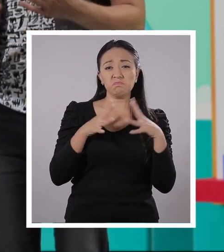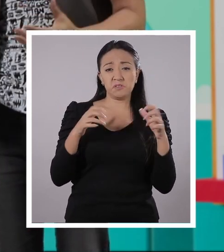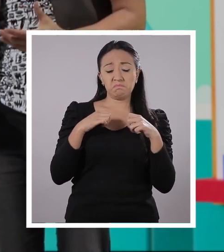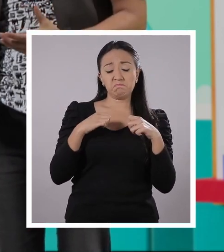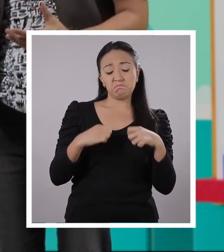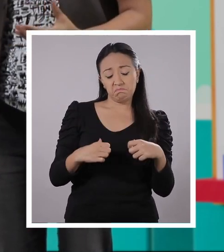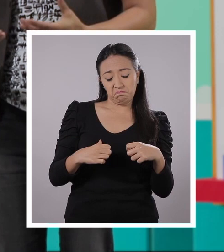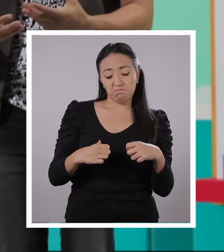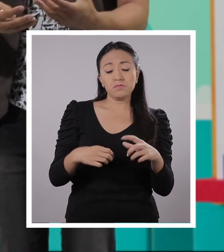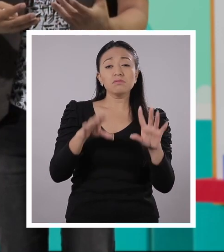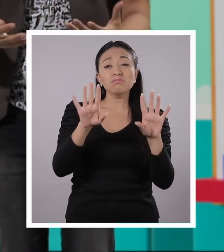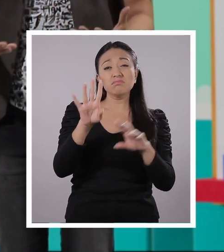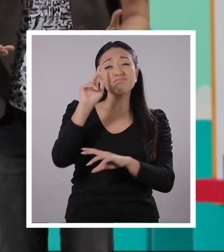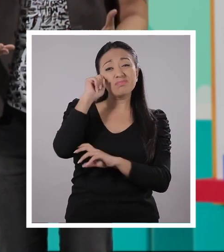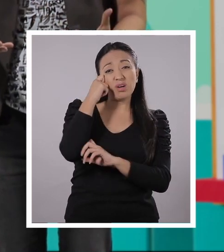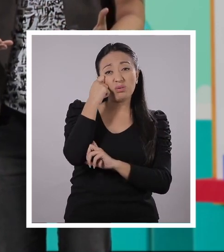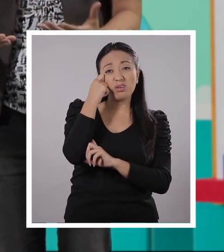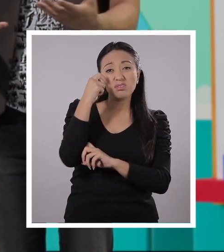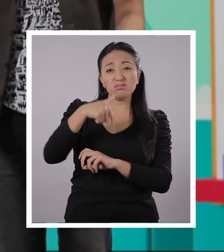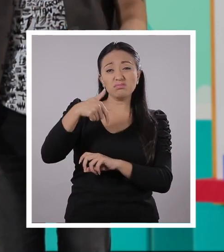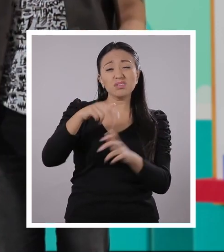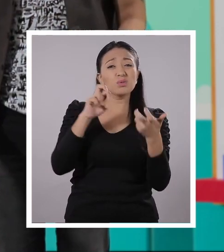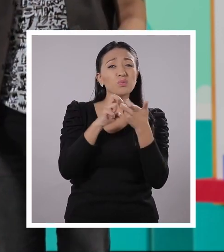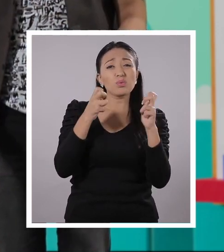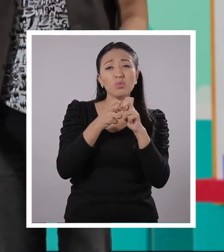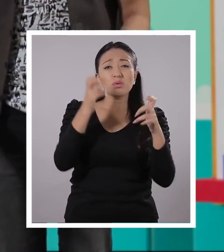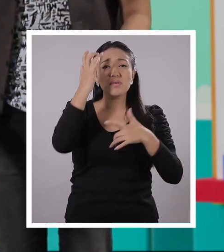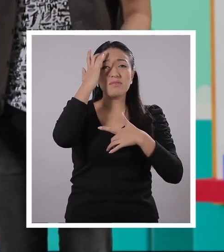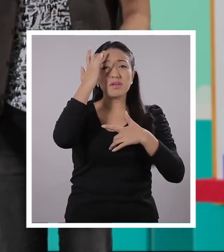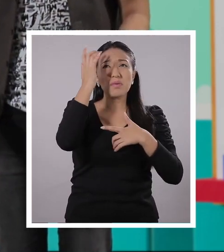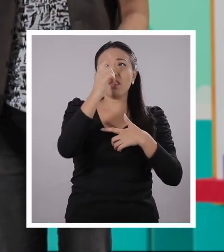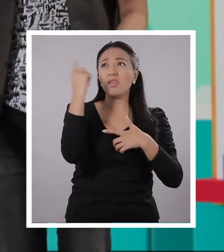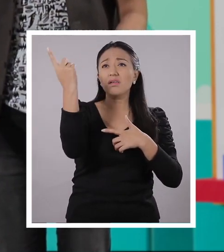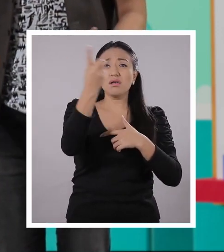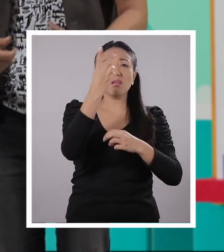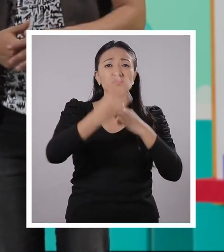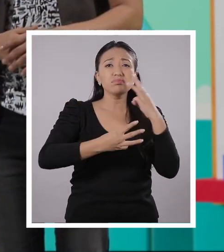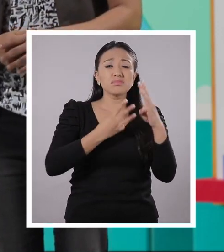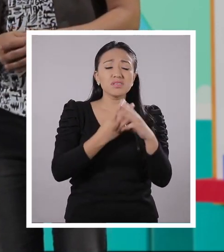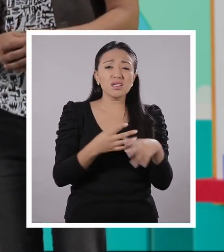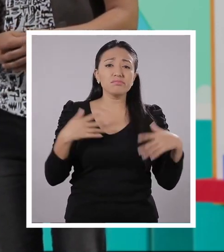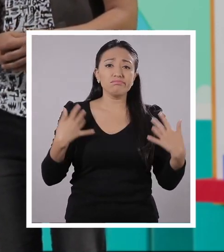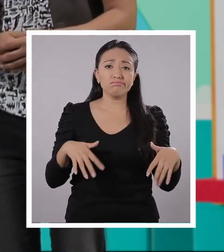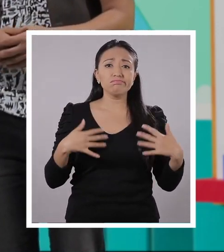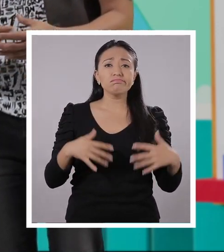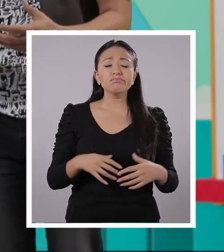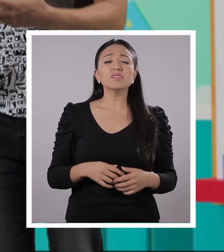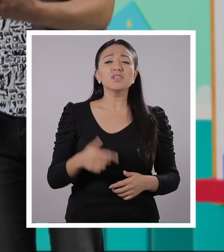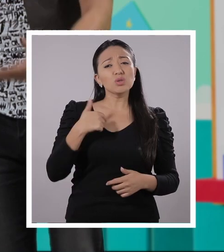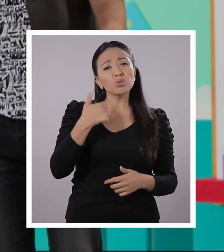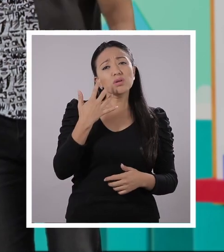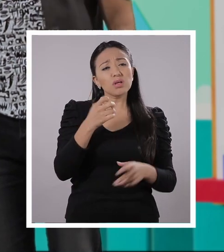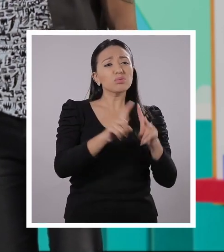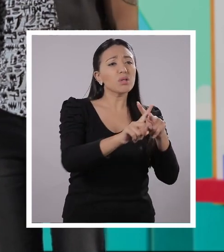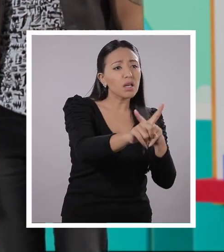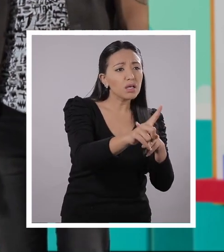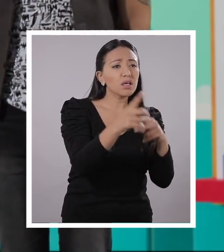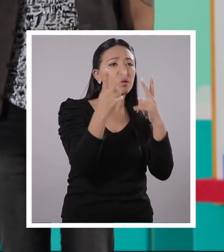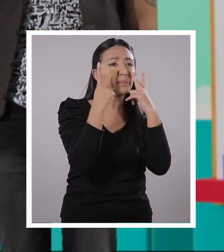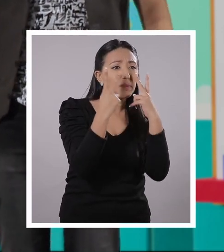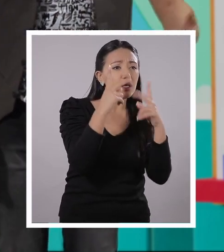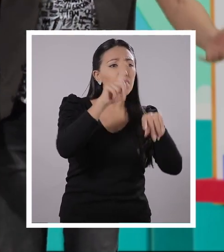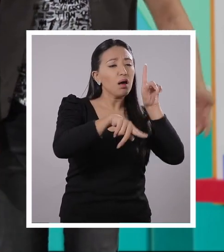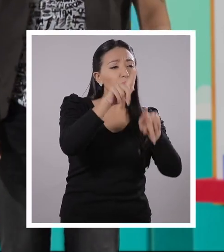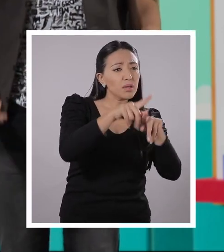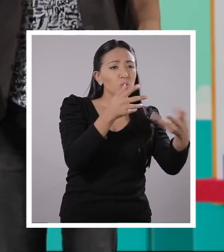triste, porque recordé que aún seguimos en este problema de la pandemia y quisiera realmente ya poder salir a ver a mis amigos